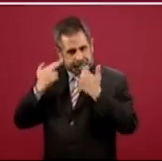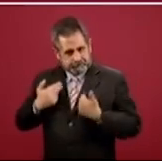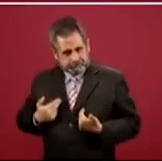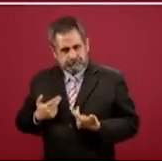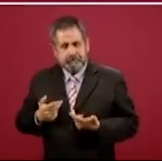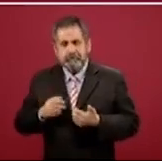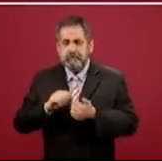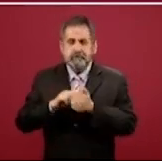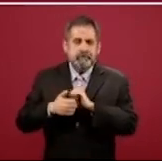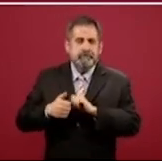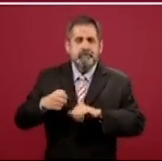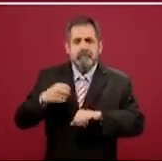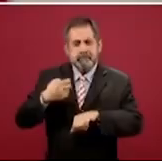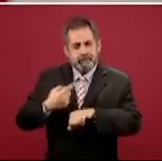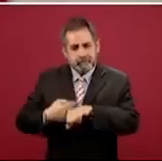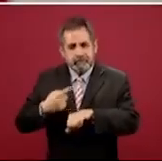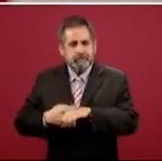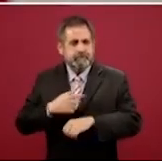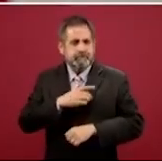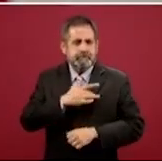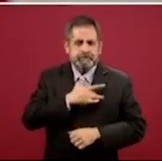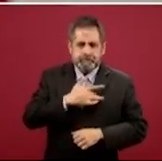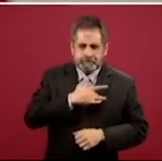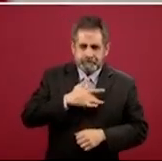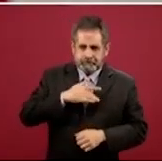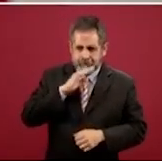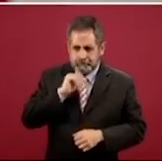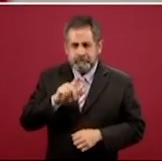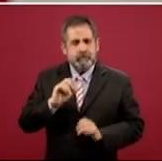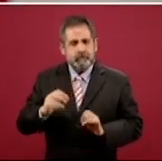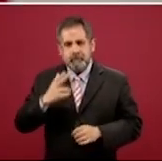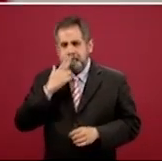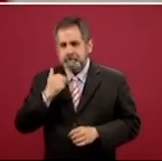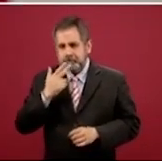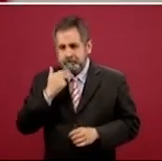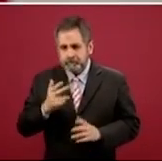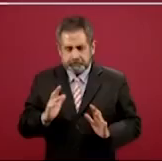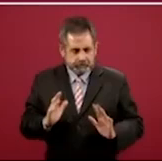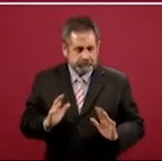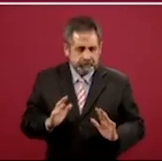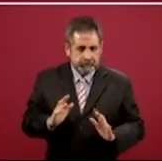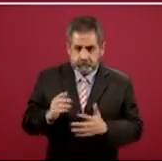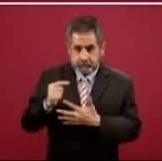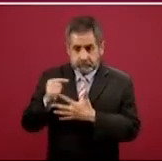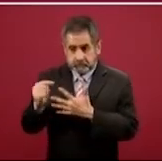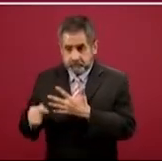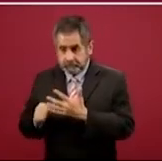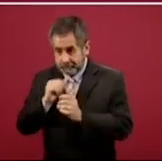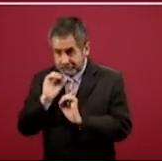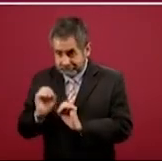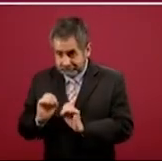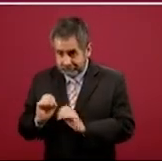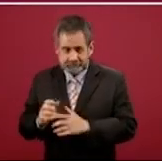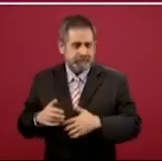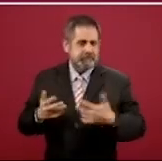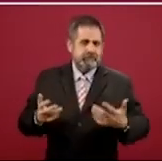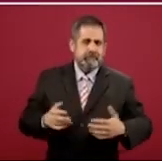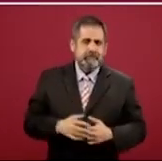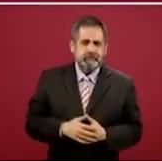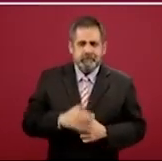incluye la enfermedad pulmonar la enfermedad cardíaca y la diabetes si no están en esa situación